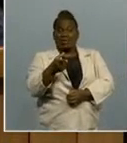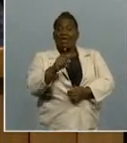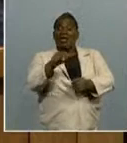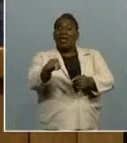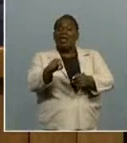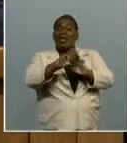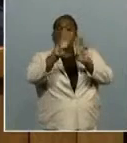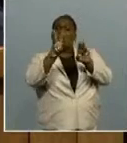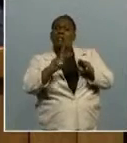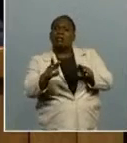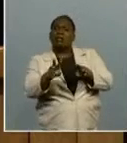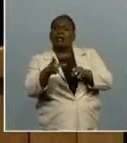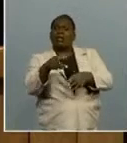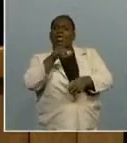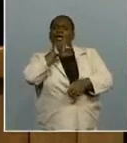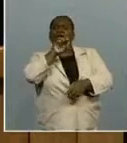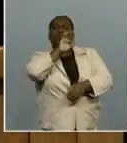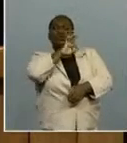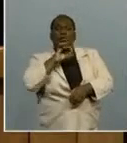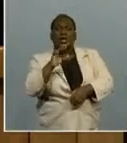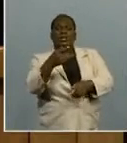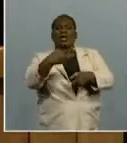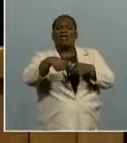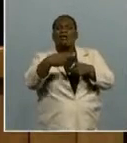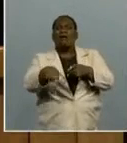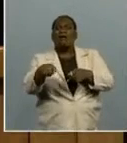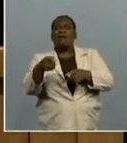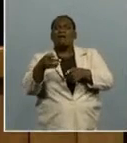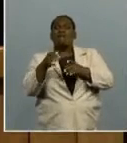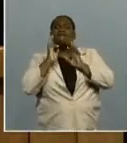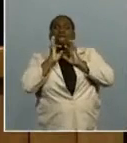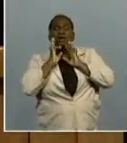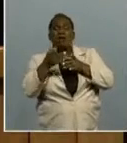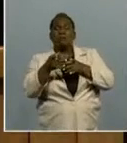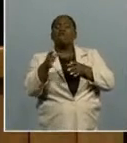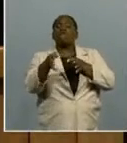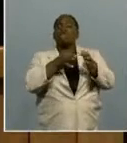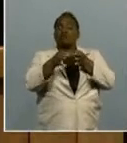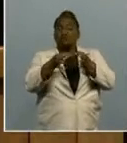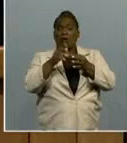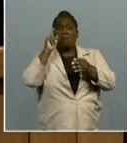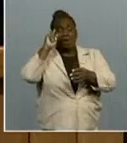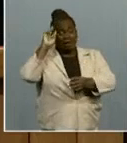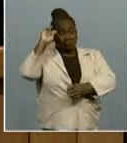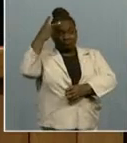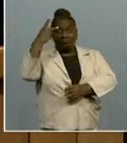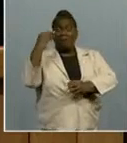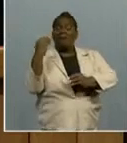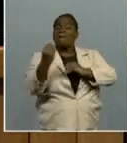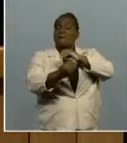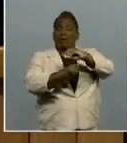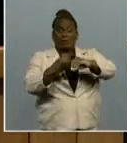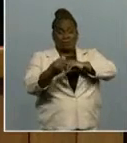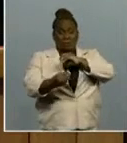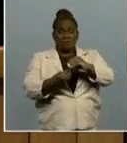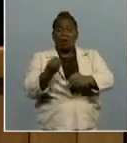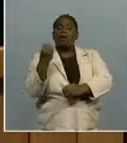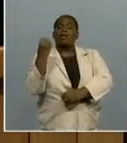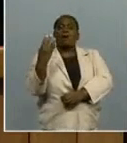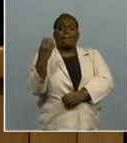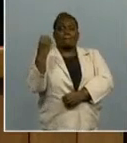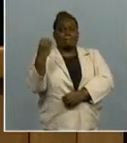redes sociales digitales funcionan como plataformas efectivas para la manipulación y la mentira sin límites